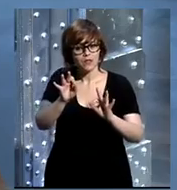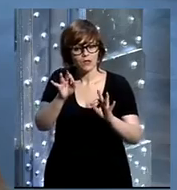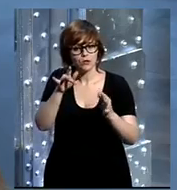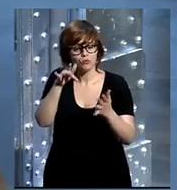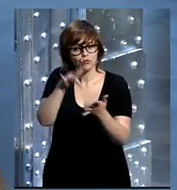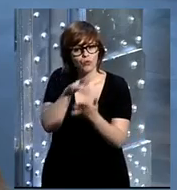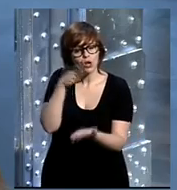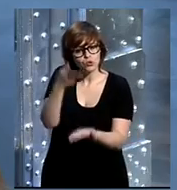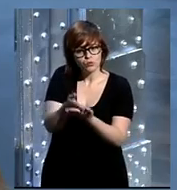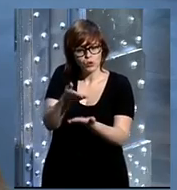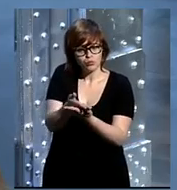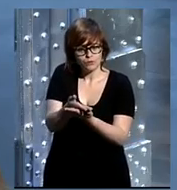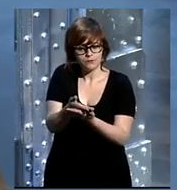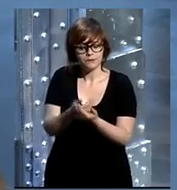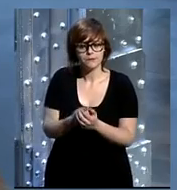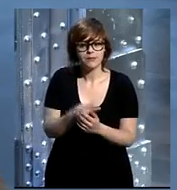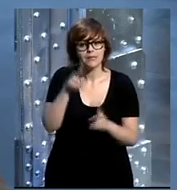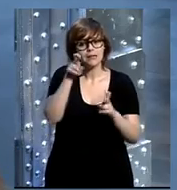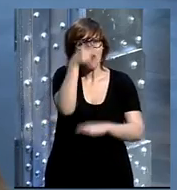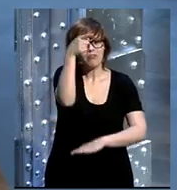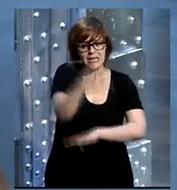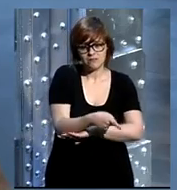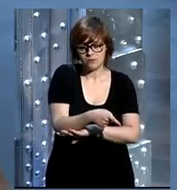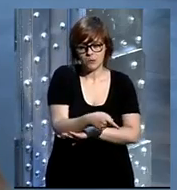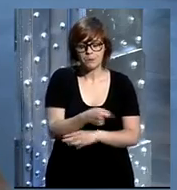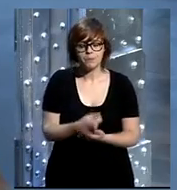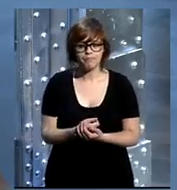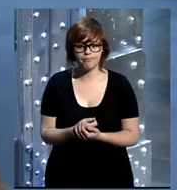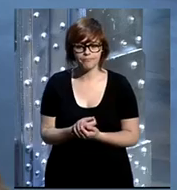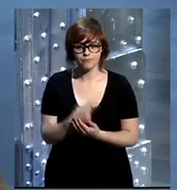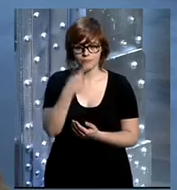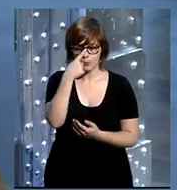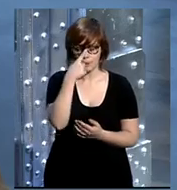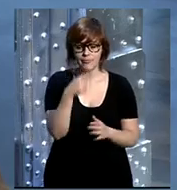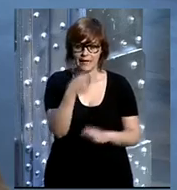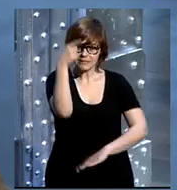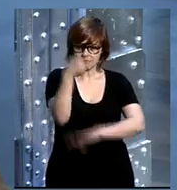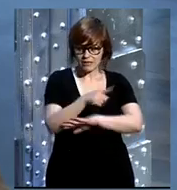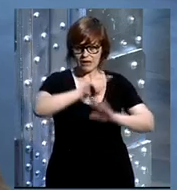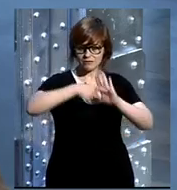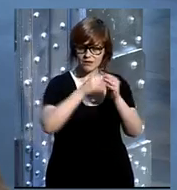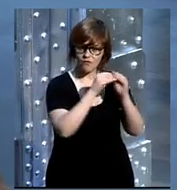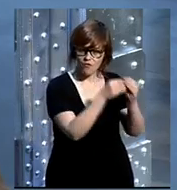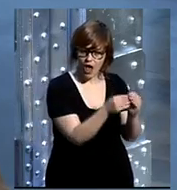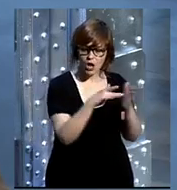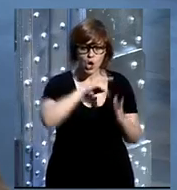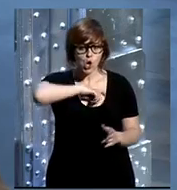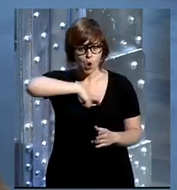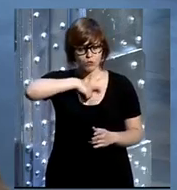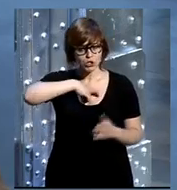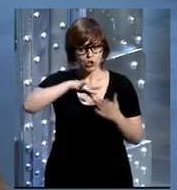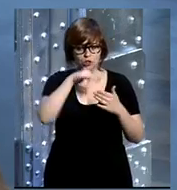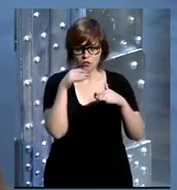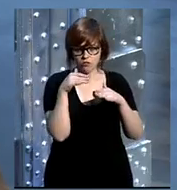directiva. Esta directiva en este momento está debatiéndose todavía en la comisión que tiene el fondo